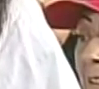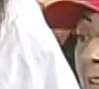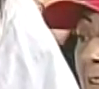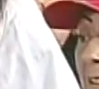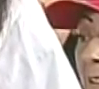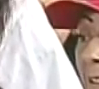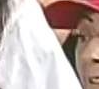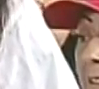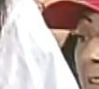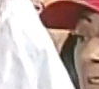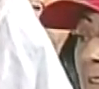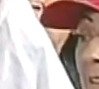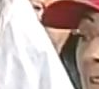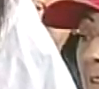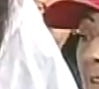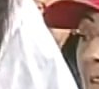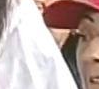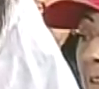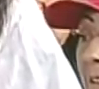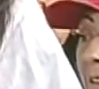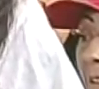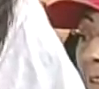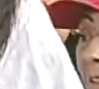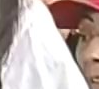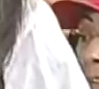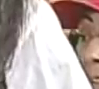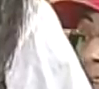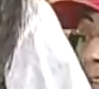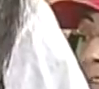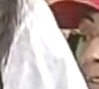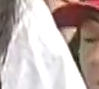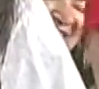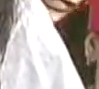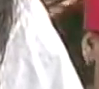feminista antiimperialista y por lo tanto